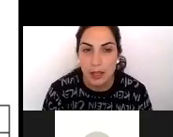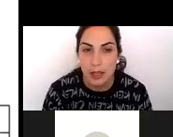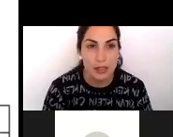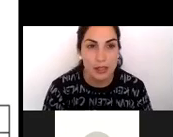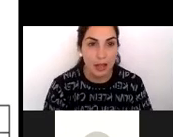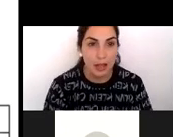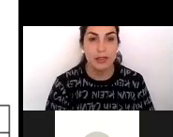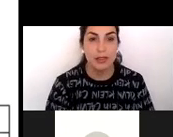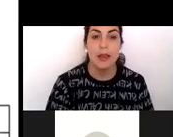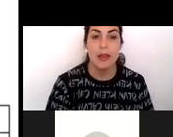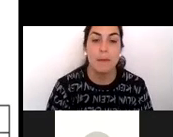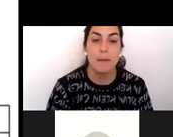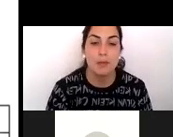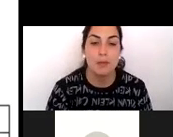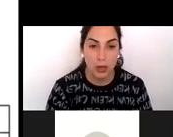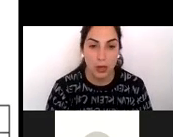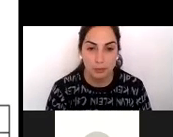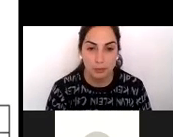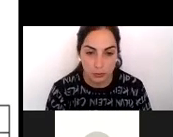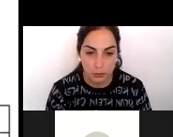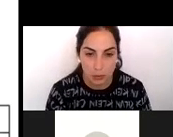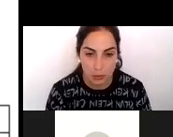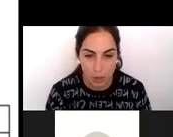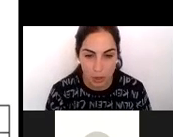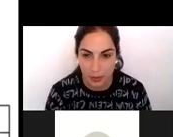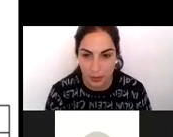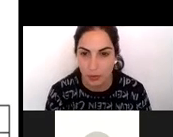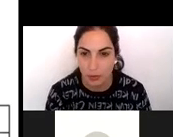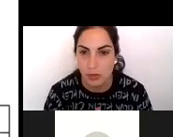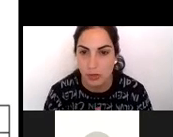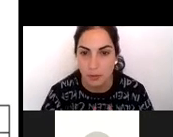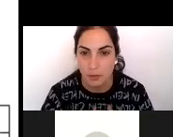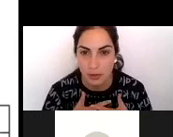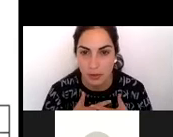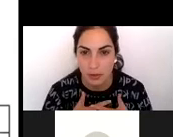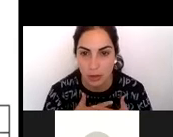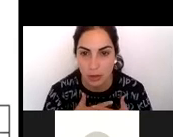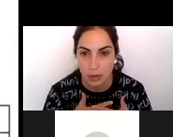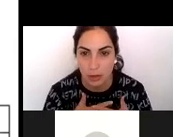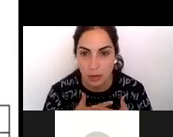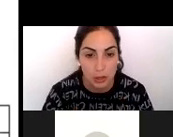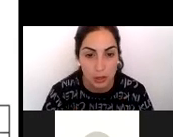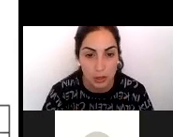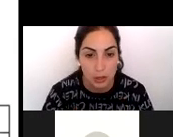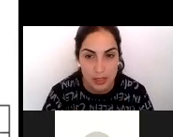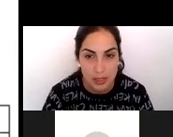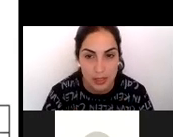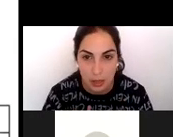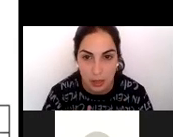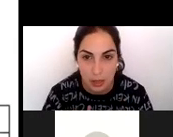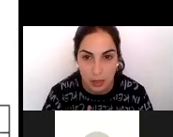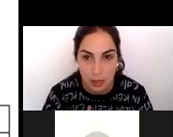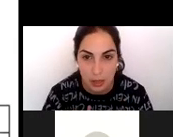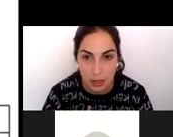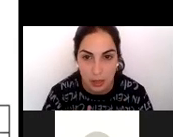editorial que sigue la cuarta es más popular, es como más del pueblo. Entonces, con la contextualización de